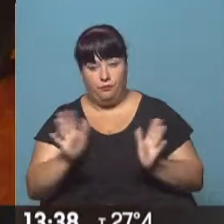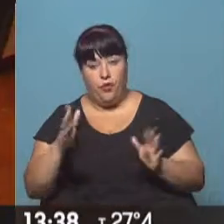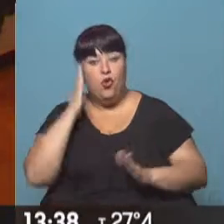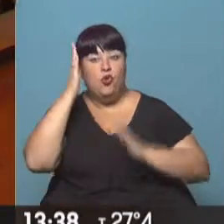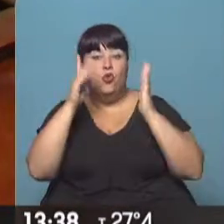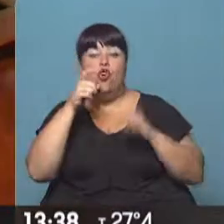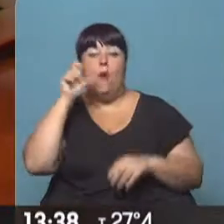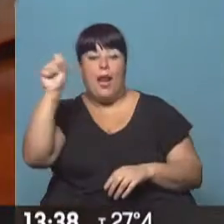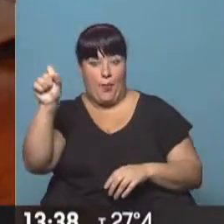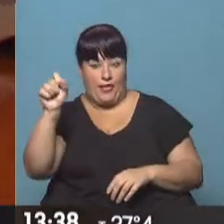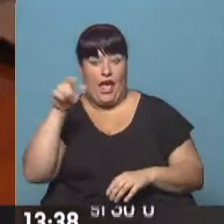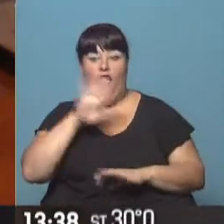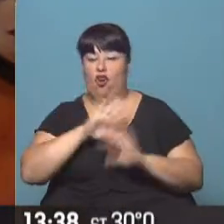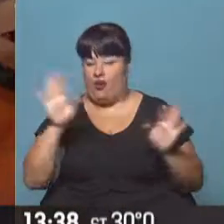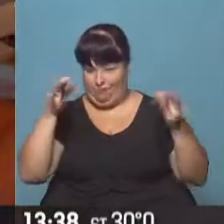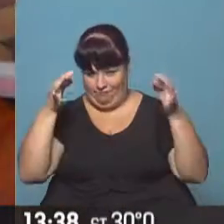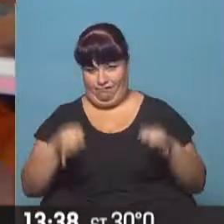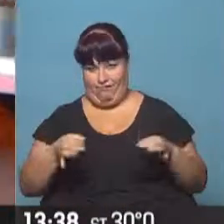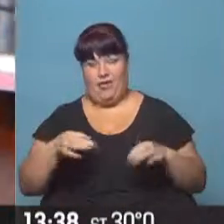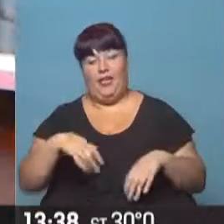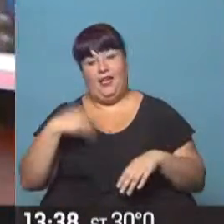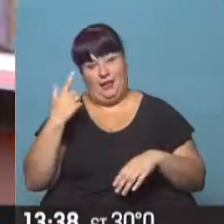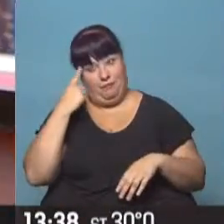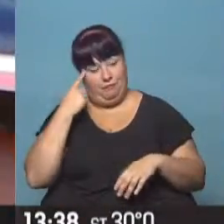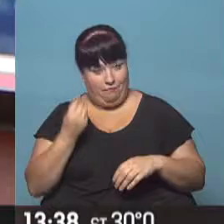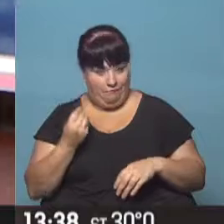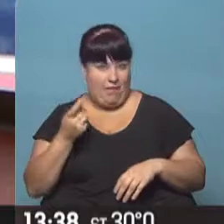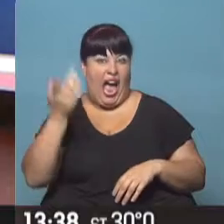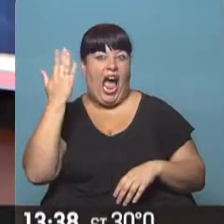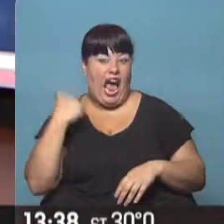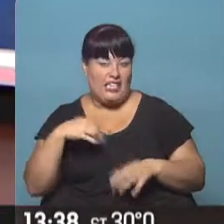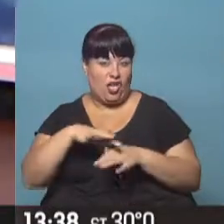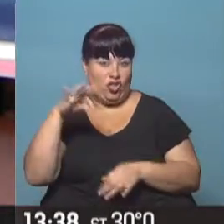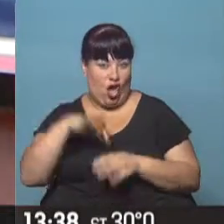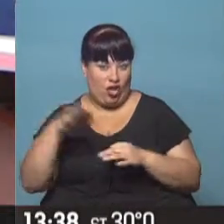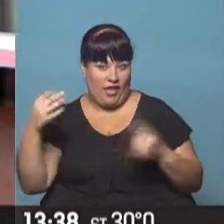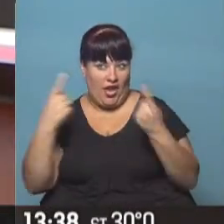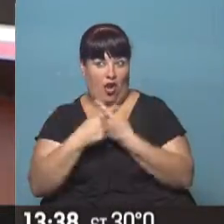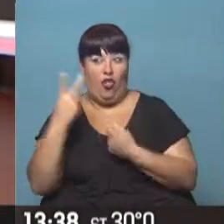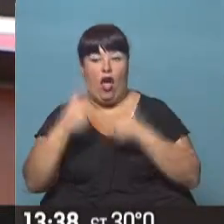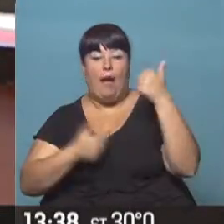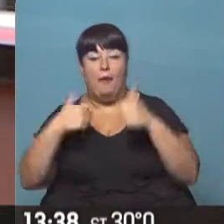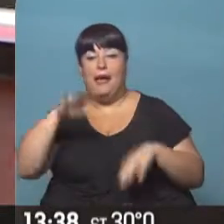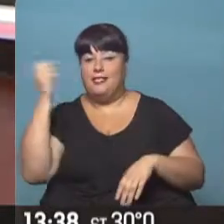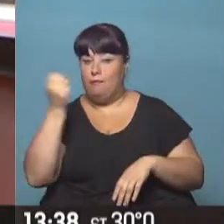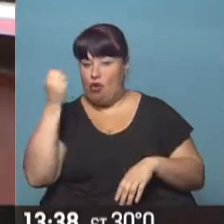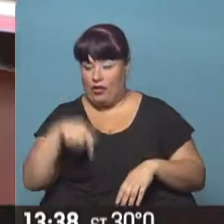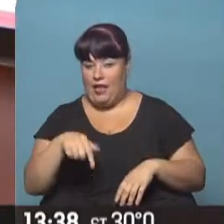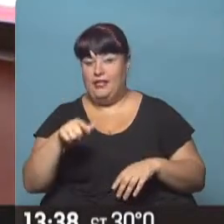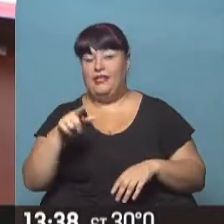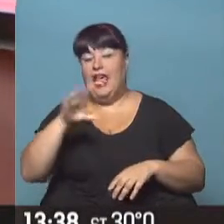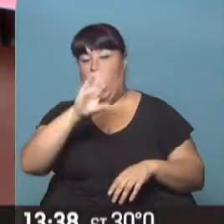El sueño de la Copa Libertadores de América es una realidad, mucho más teniendo en cuenta que ayer fue el sorteo, en realidad, de los dos torneos más importantes que